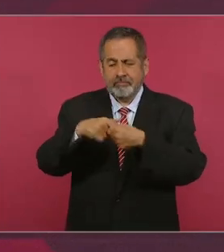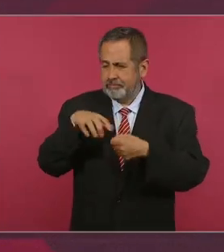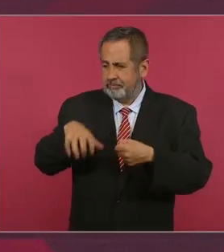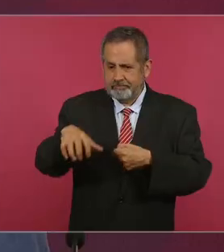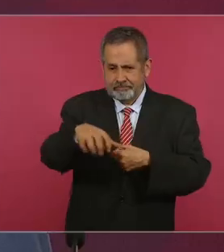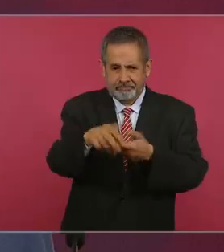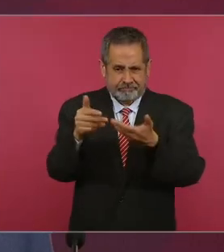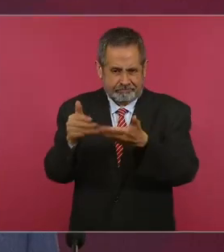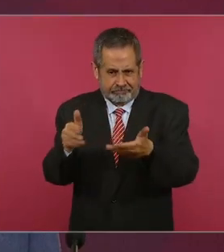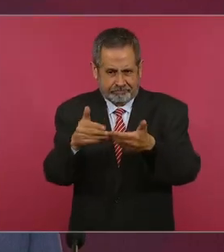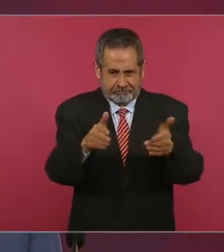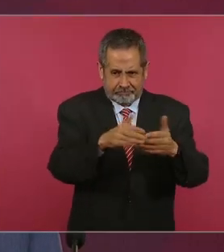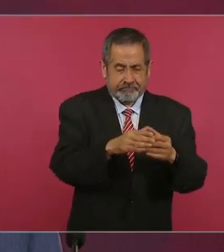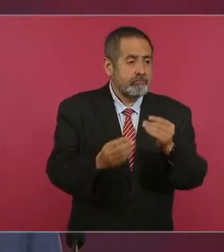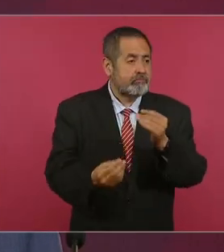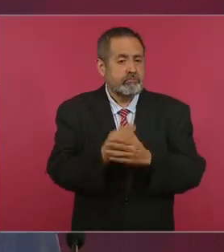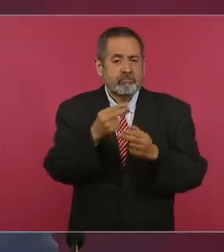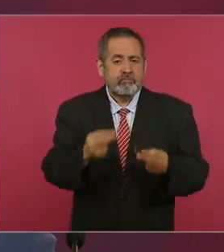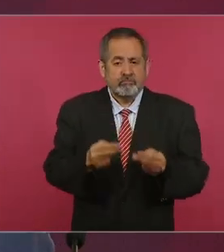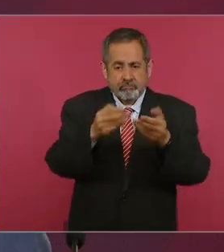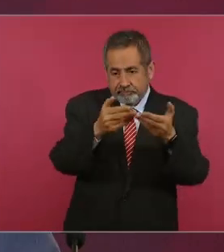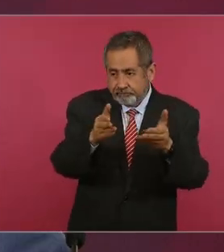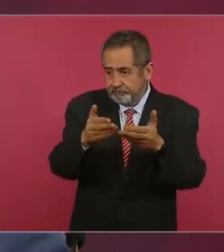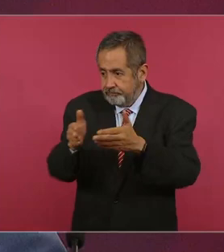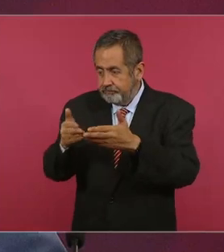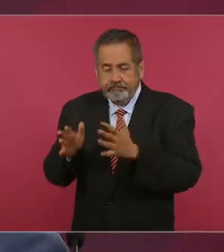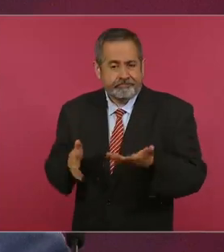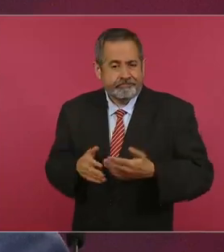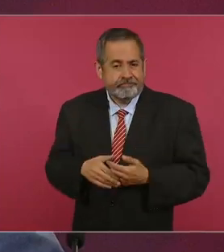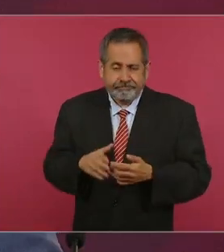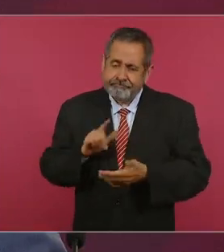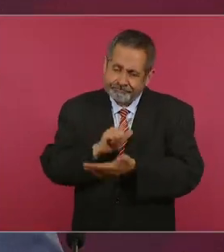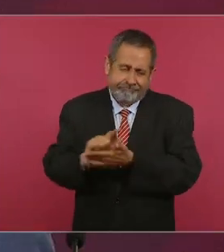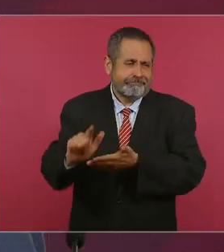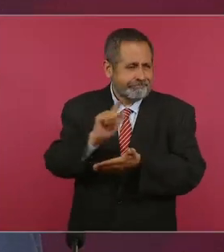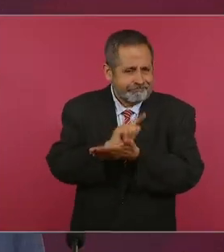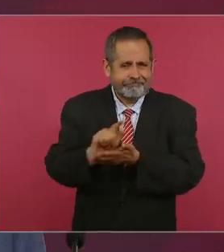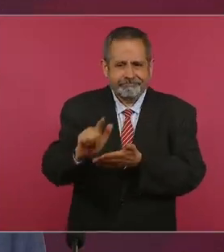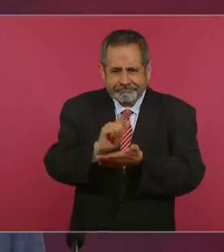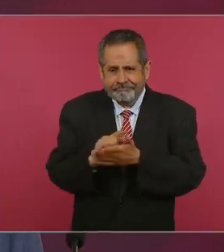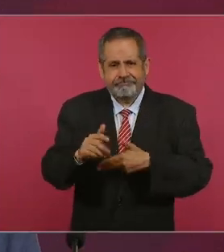están abriendo comercios, estamos avanzando en la limpia,